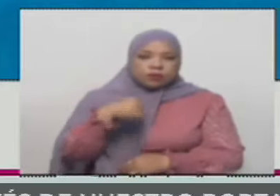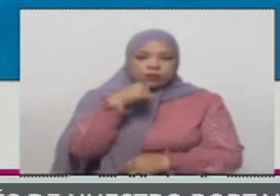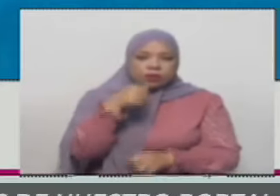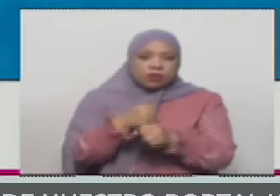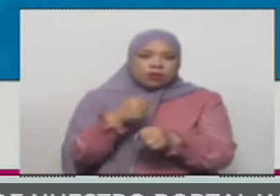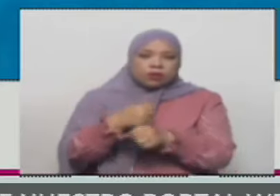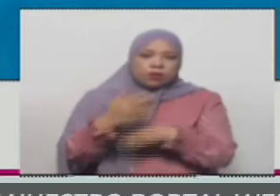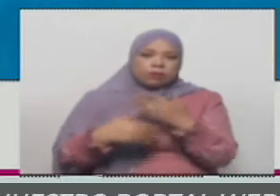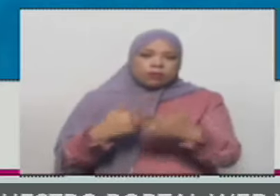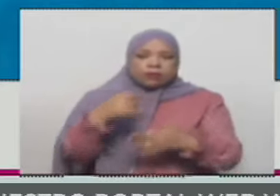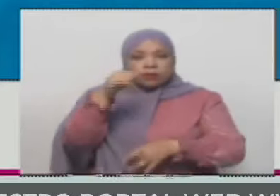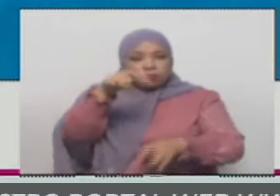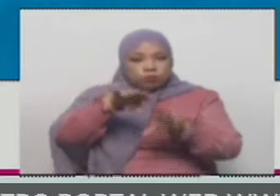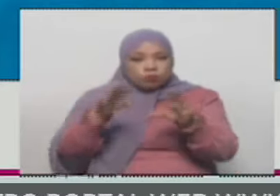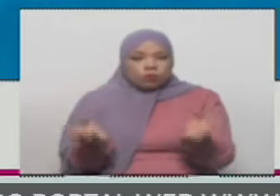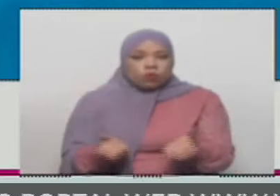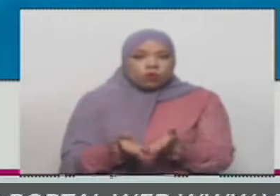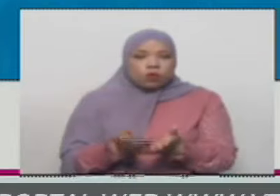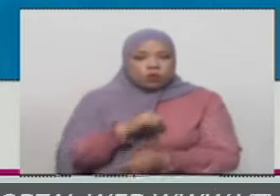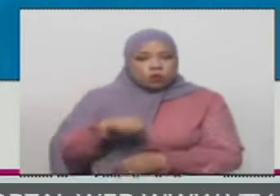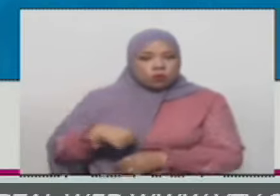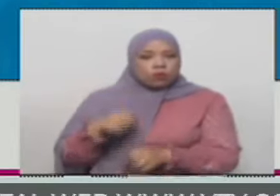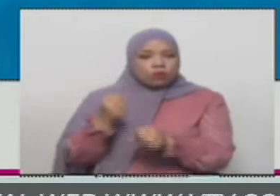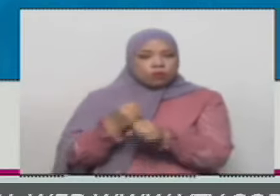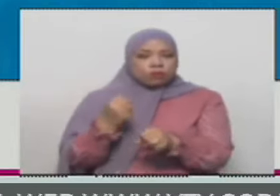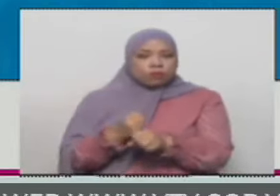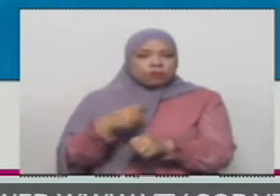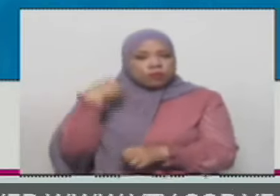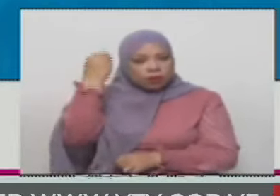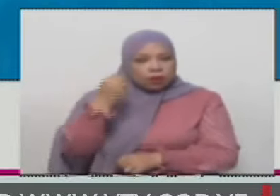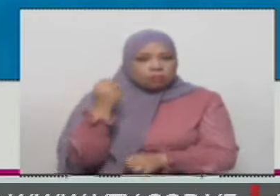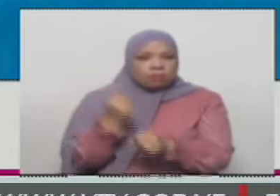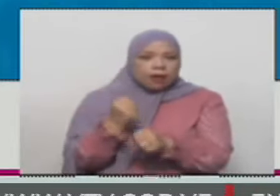tribunal del mundo, un solo mando, un solo pensamiento.